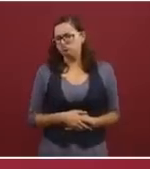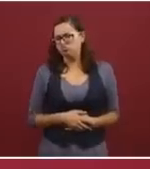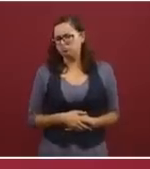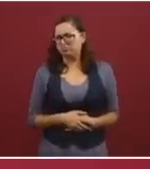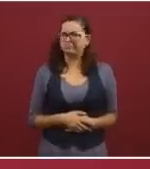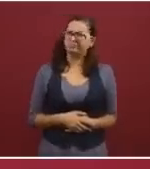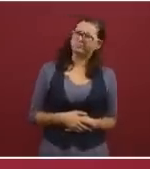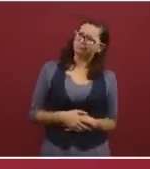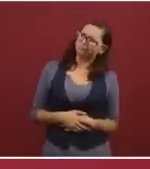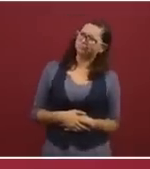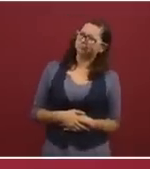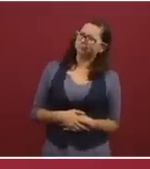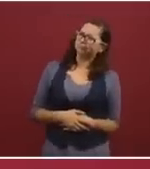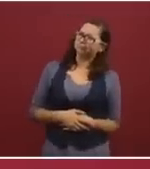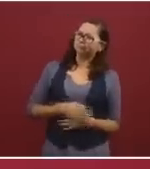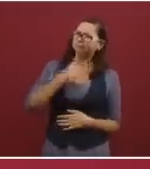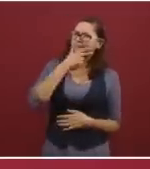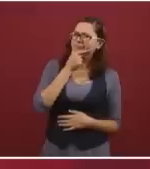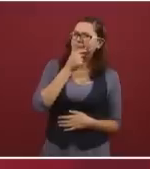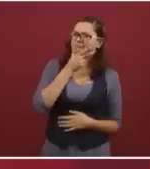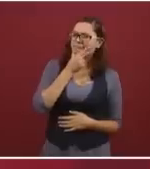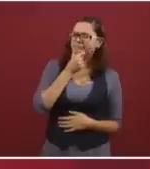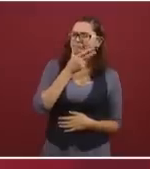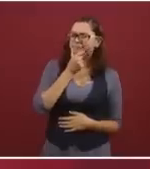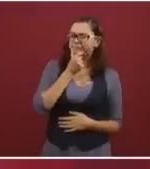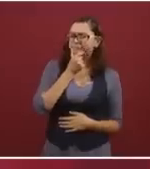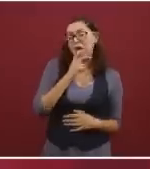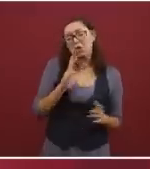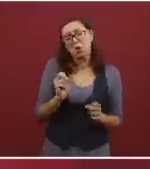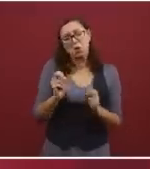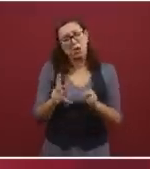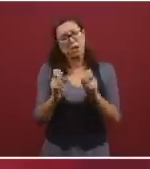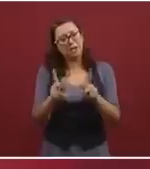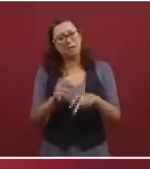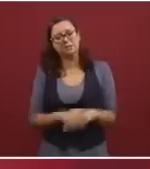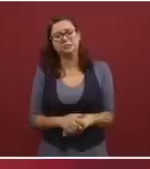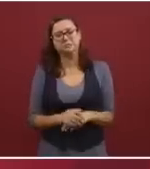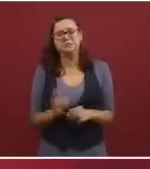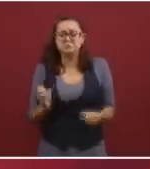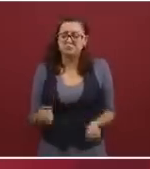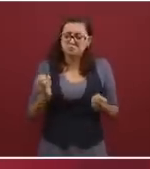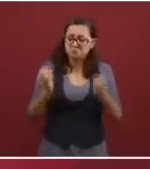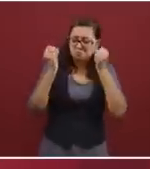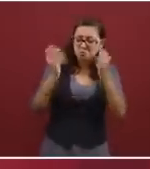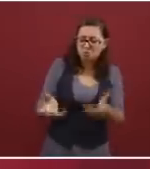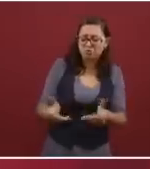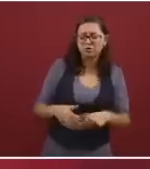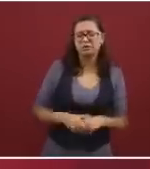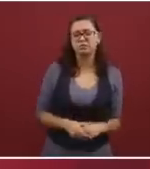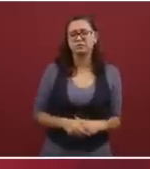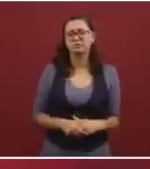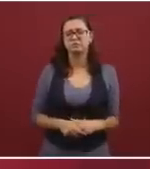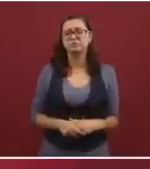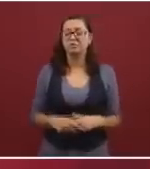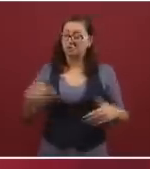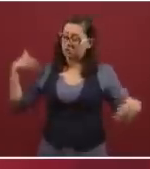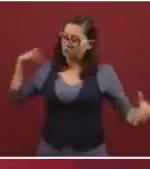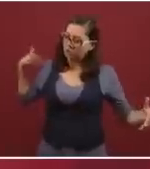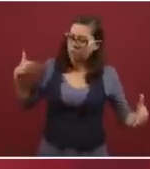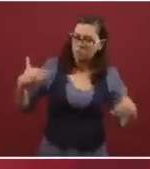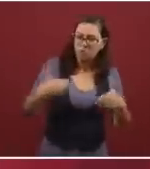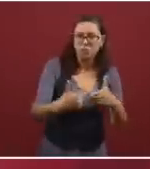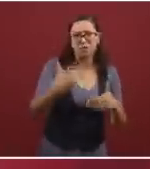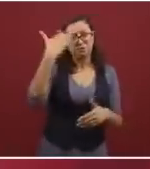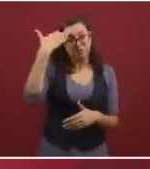eso es buen aporte. Eso fue un aporte. Llevó su tiempo y